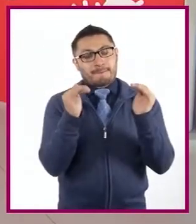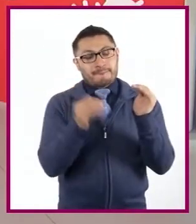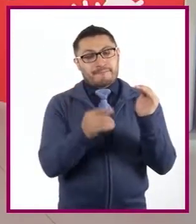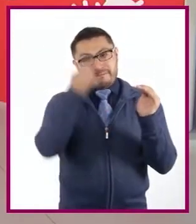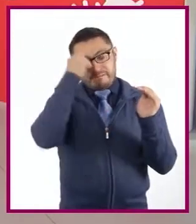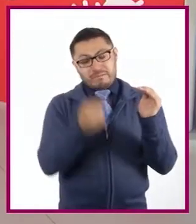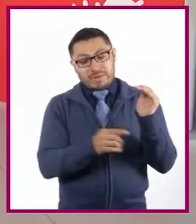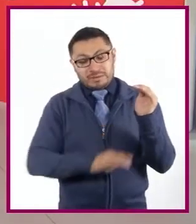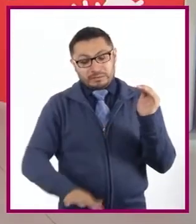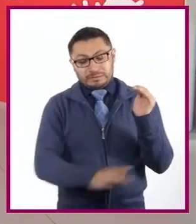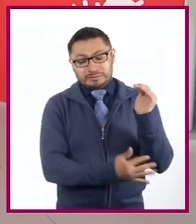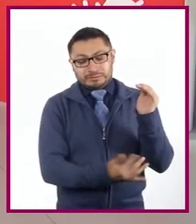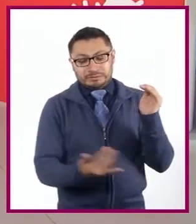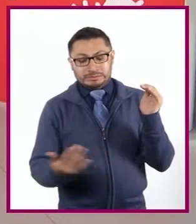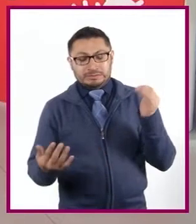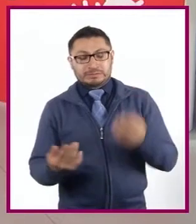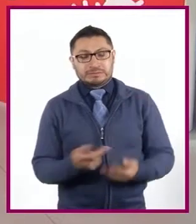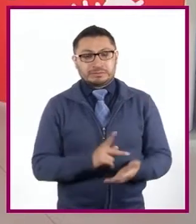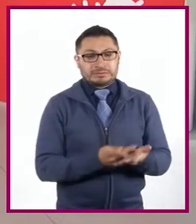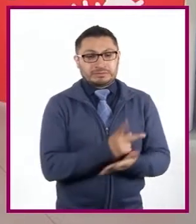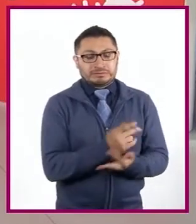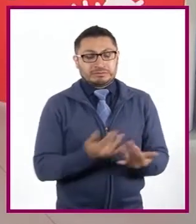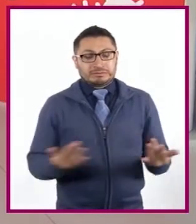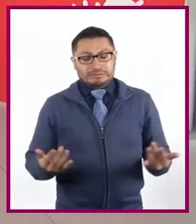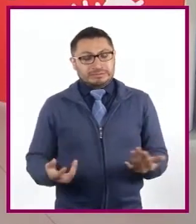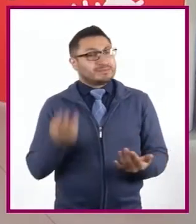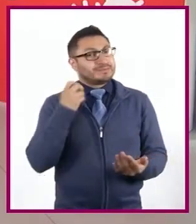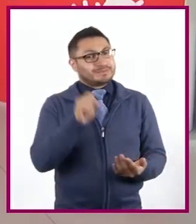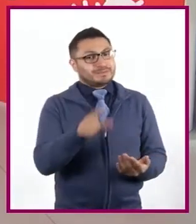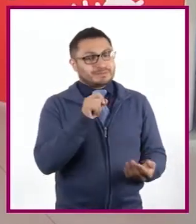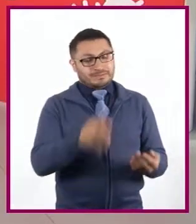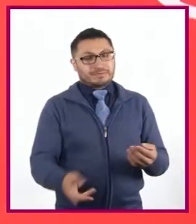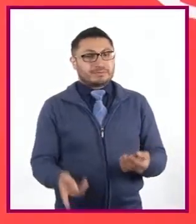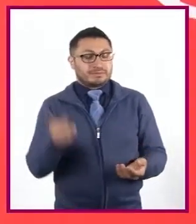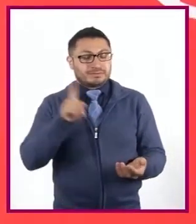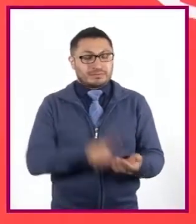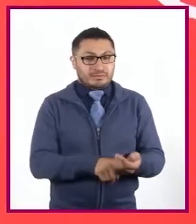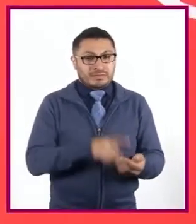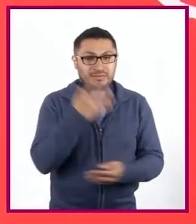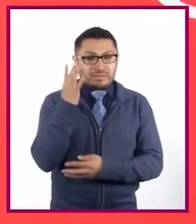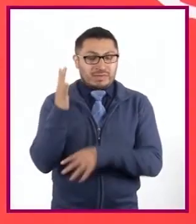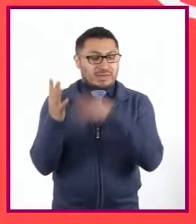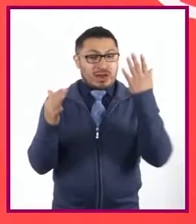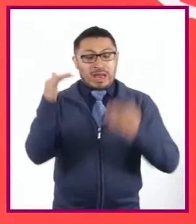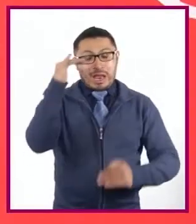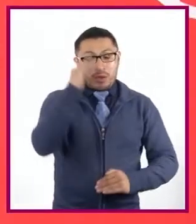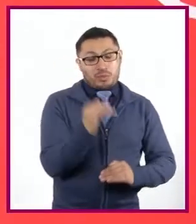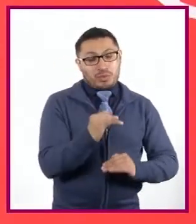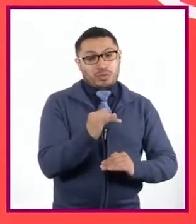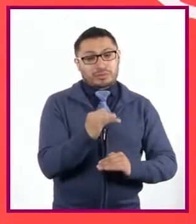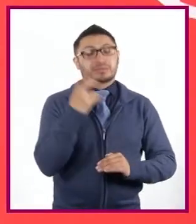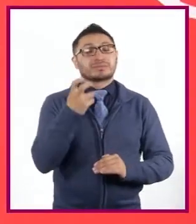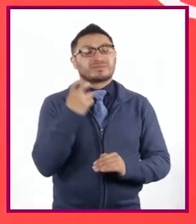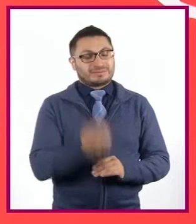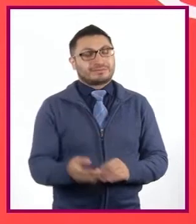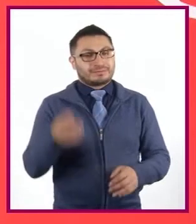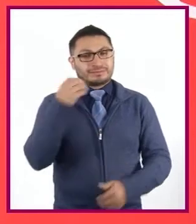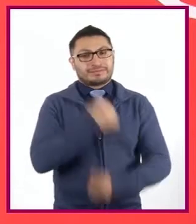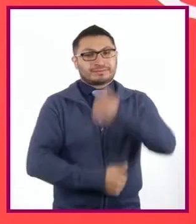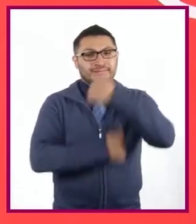otras especies e inclusive para los miembros de la propia. Por eso, la